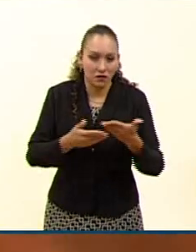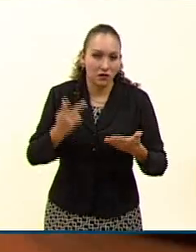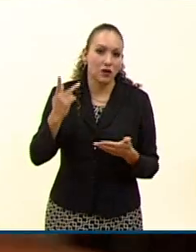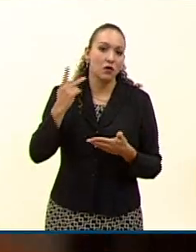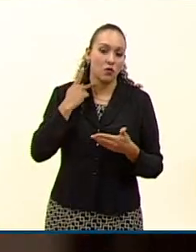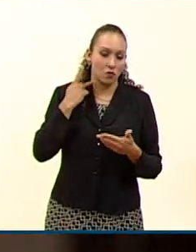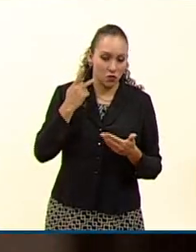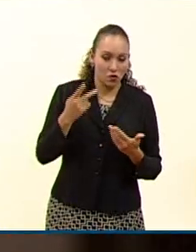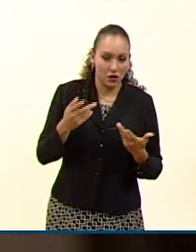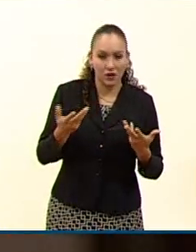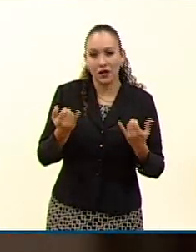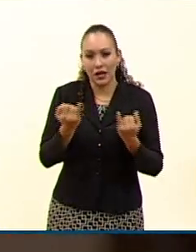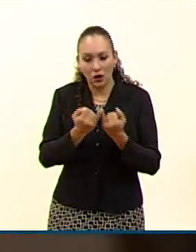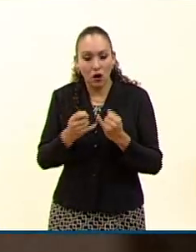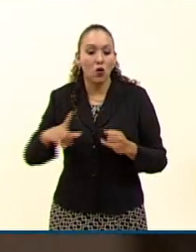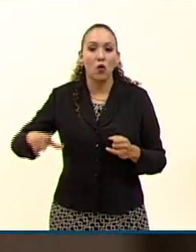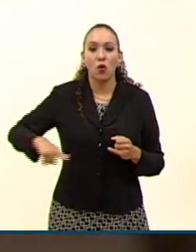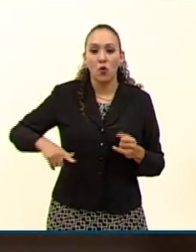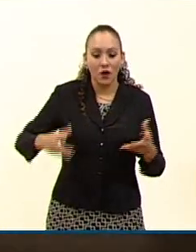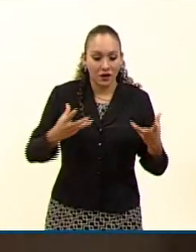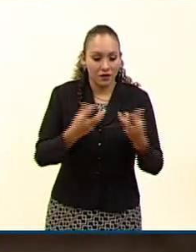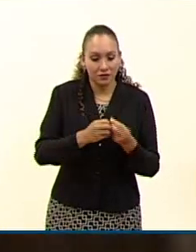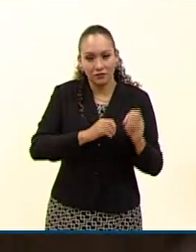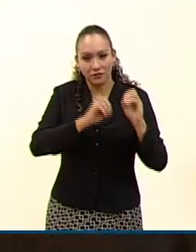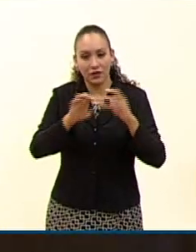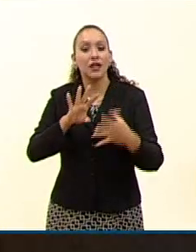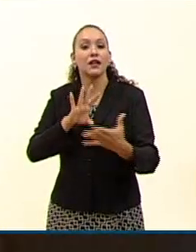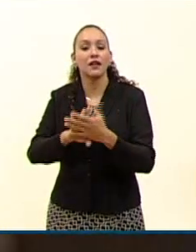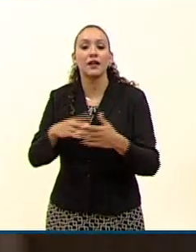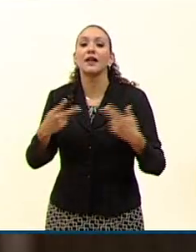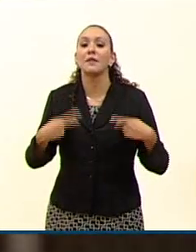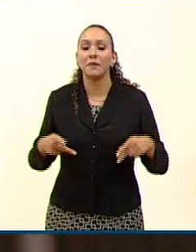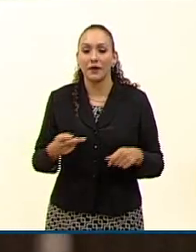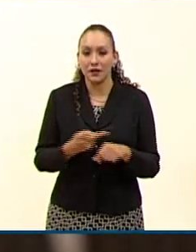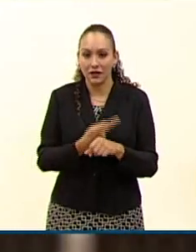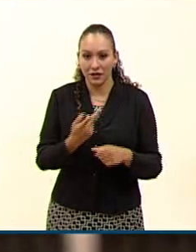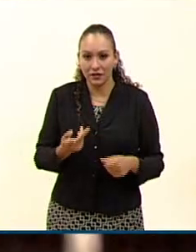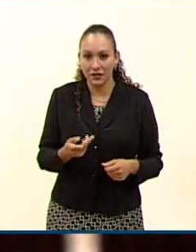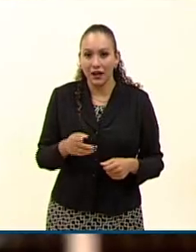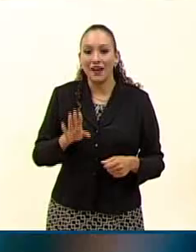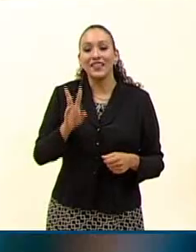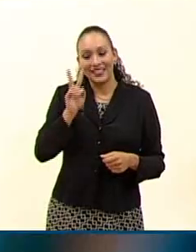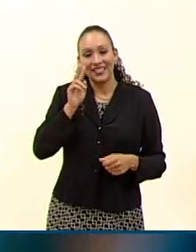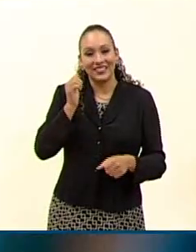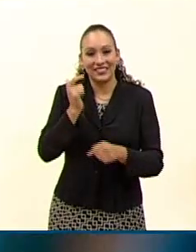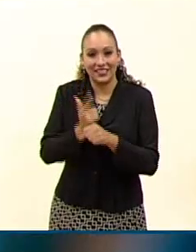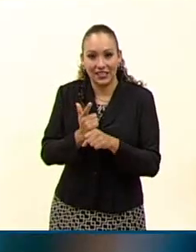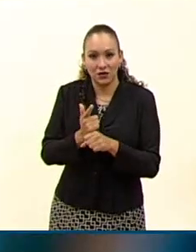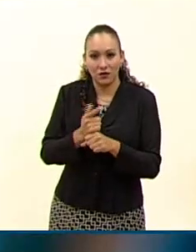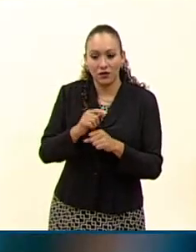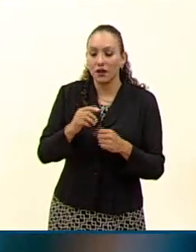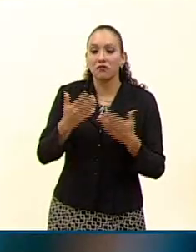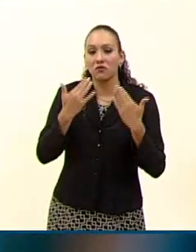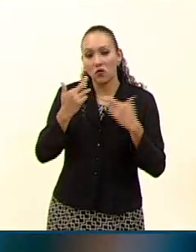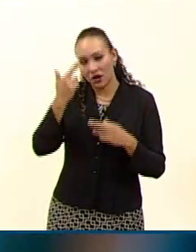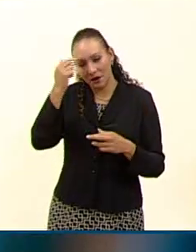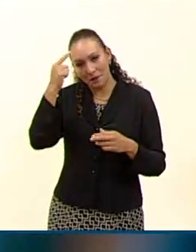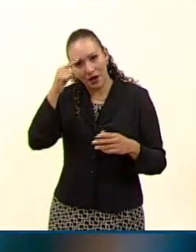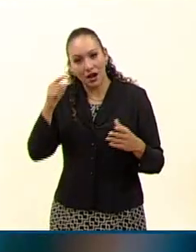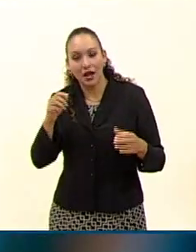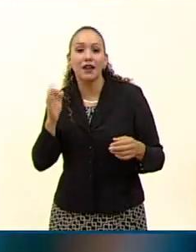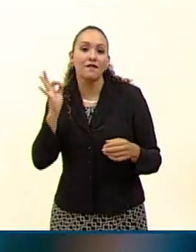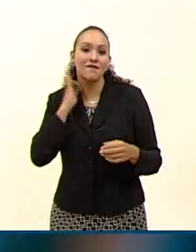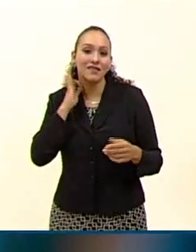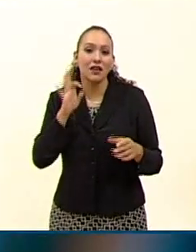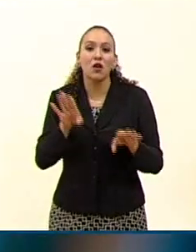prisión preventiva oficiosa es una expresión del fracaso de toda la clase política para impulsar el fortalecimiento de las fiscalías,